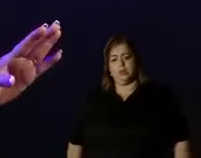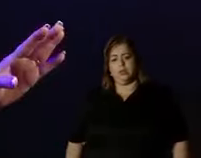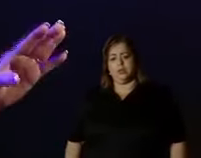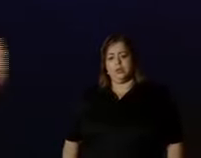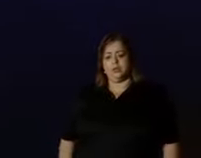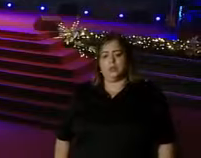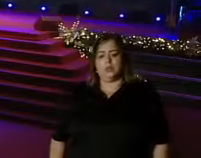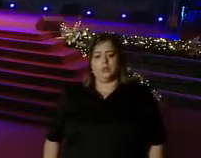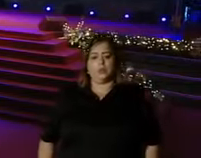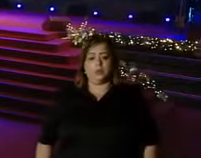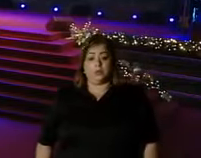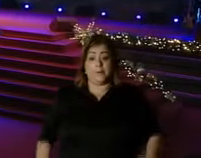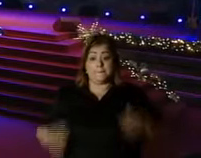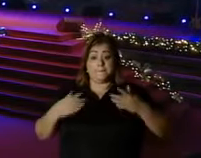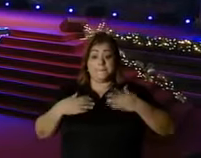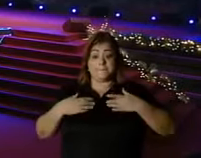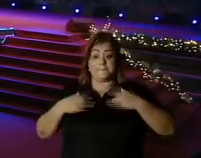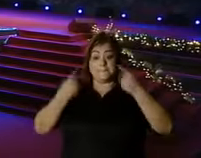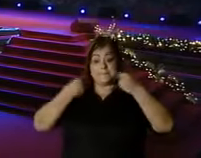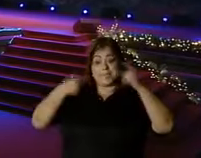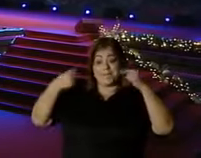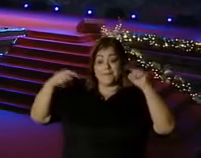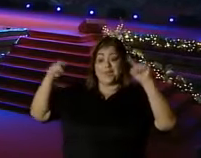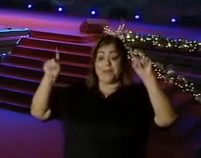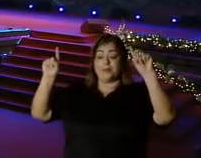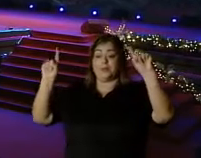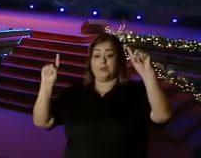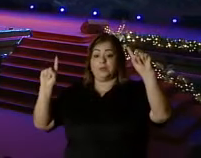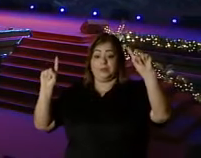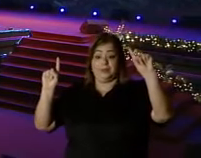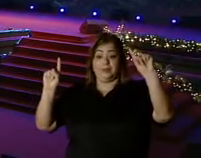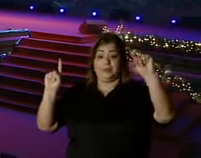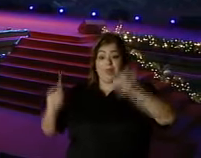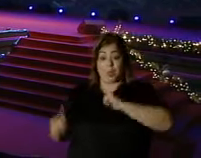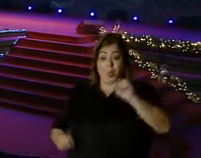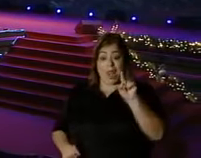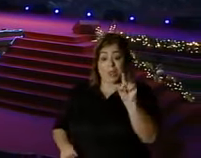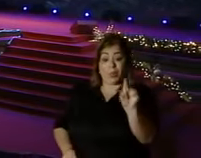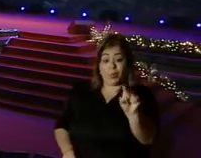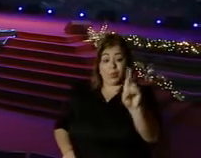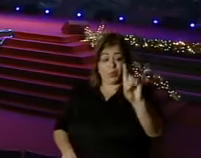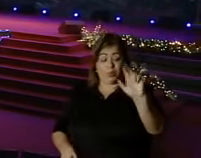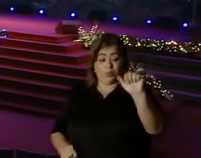de mis éxitos ganados y los tuyos, Rafa.